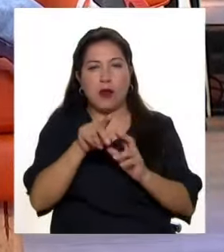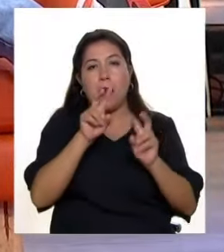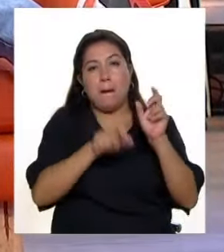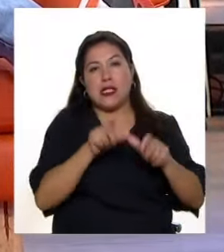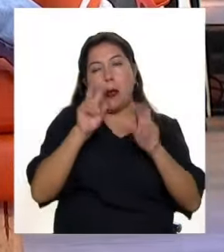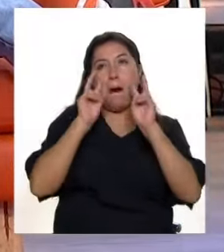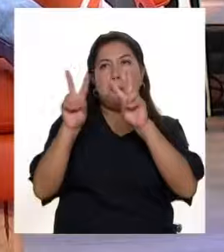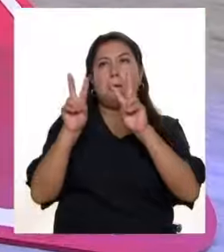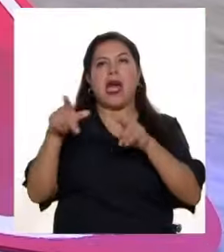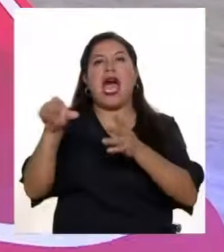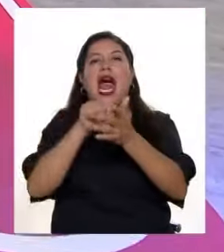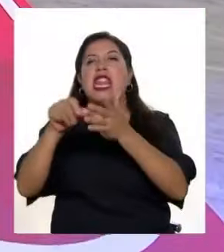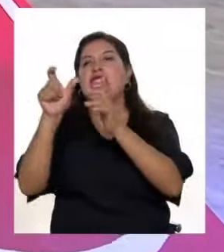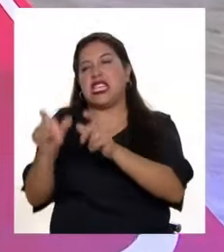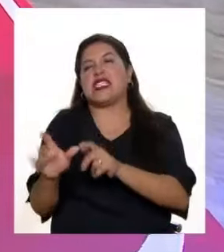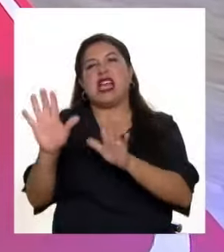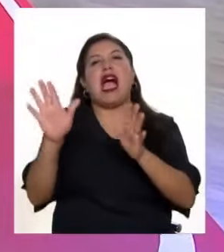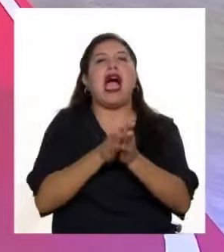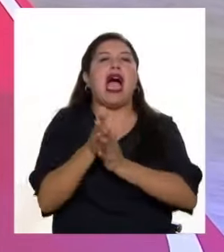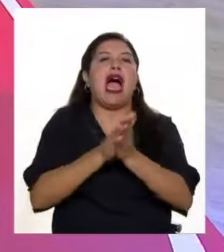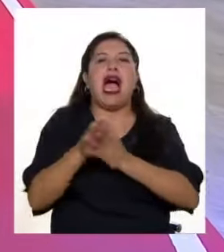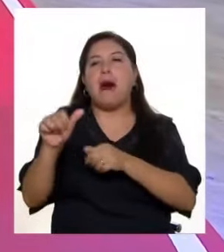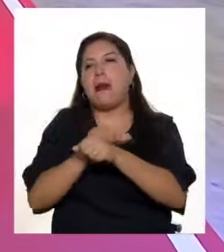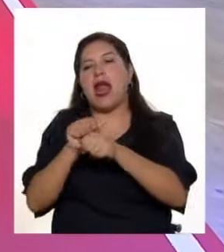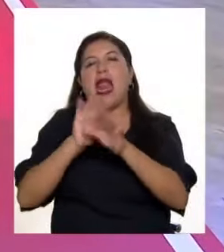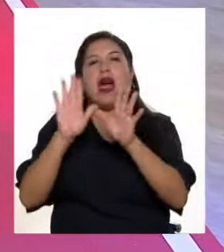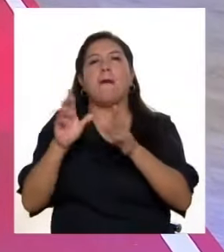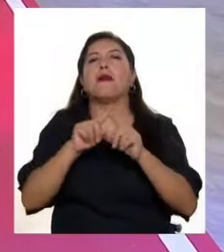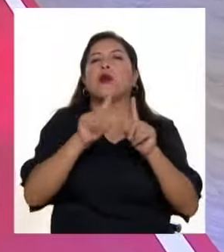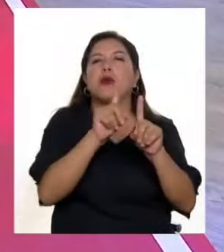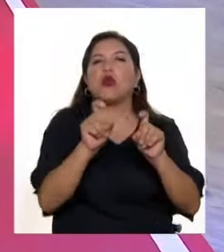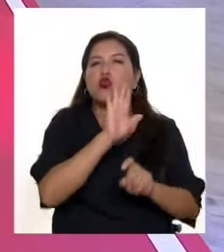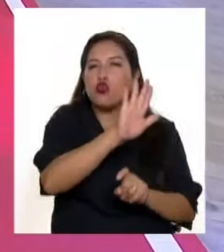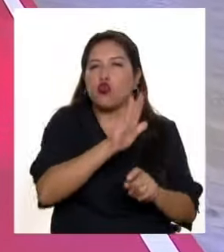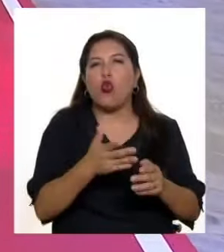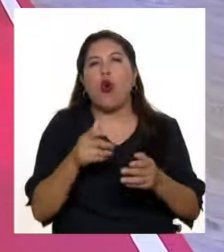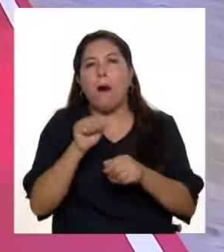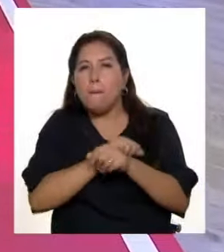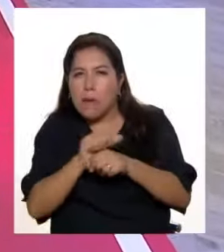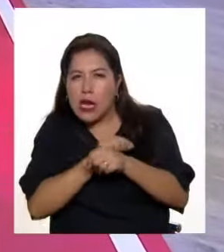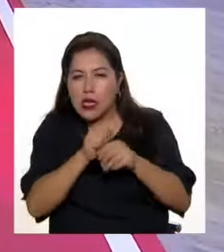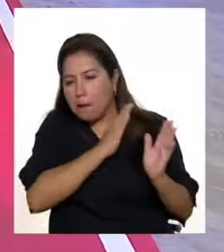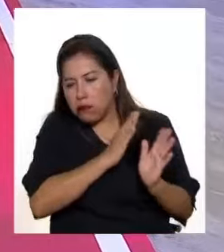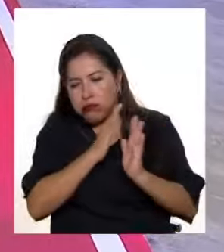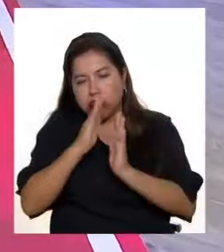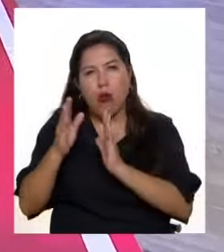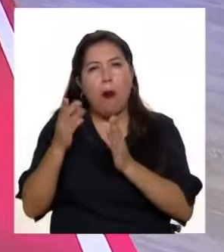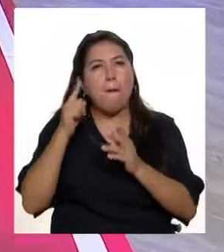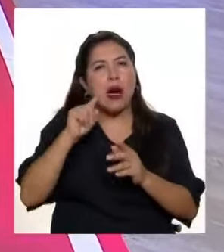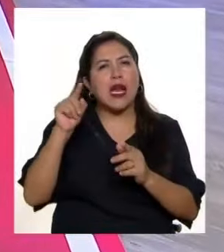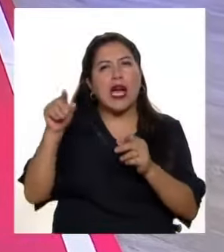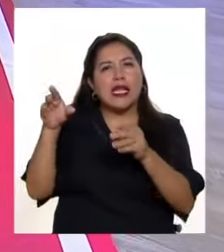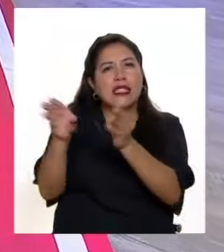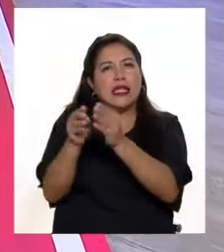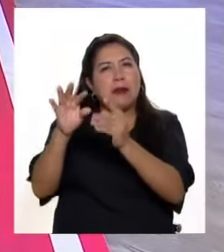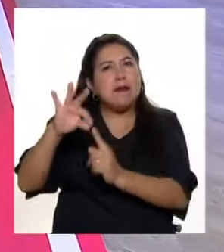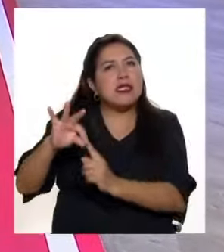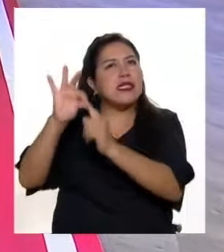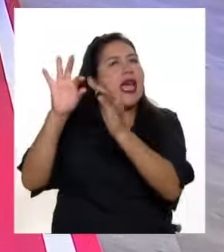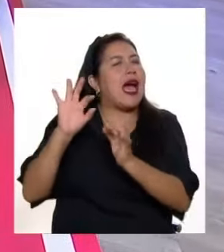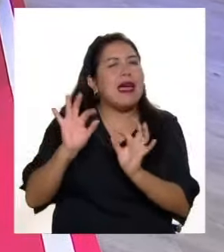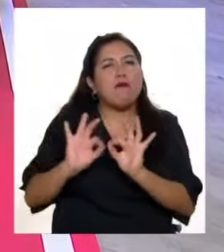dicen, ah, bueno, se preparan. Pero ¿cómo es la preparación? ¿Cómo es tu preparación para un evento tan grande como este?